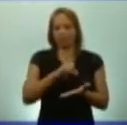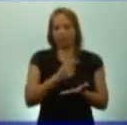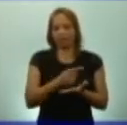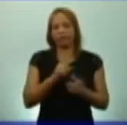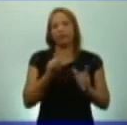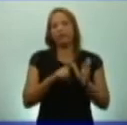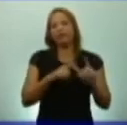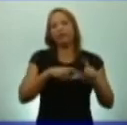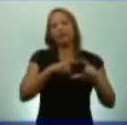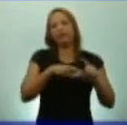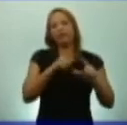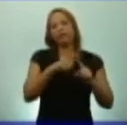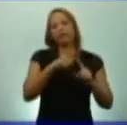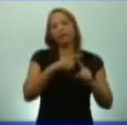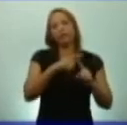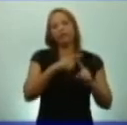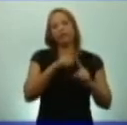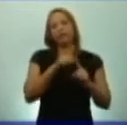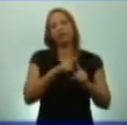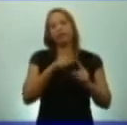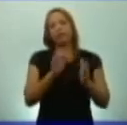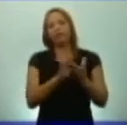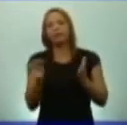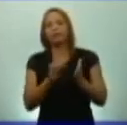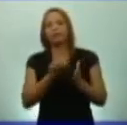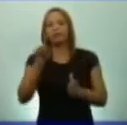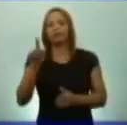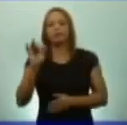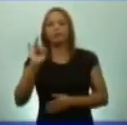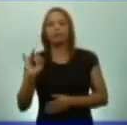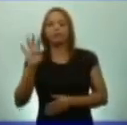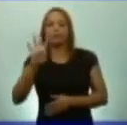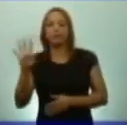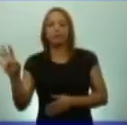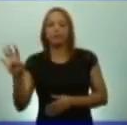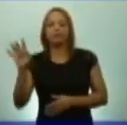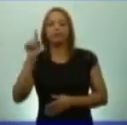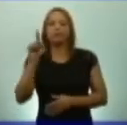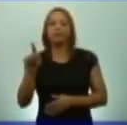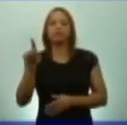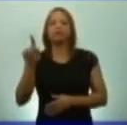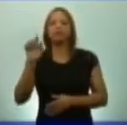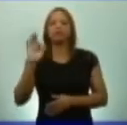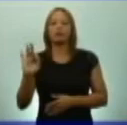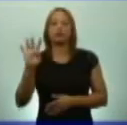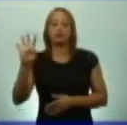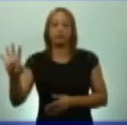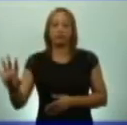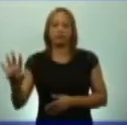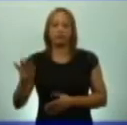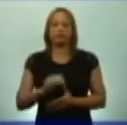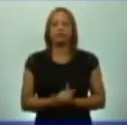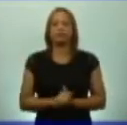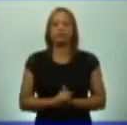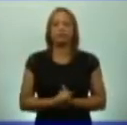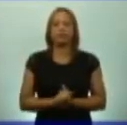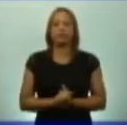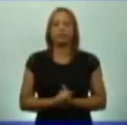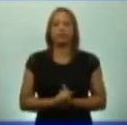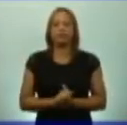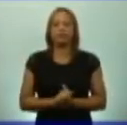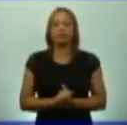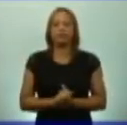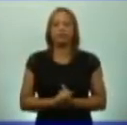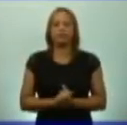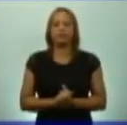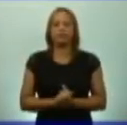de texto desde las páginas 174 a la 184.